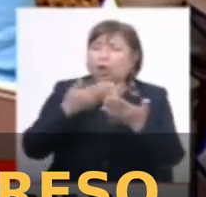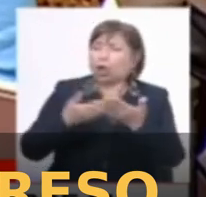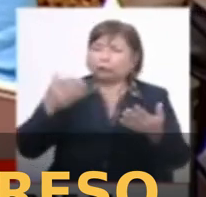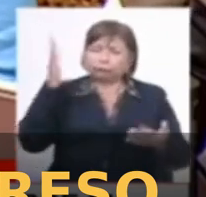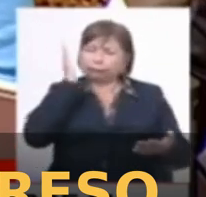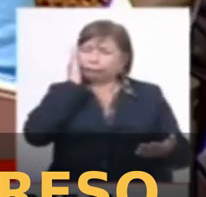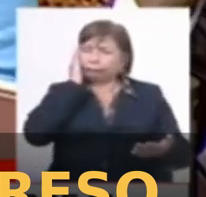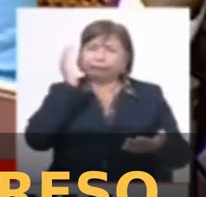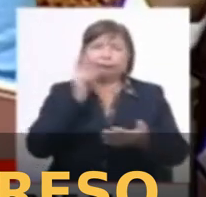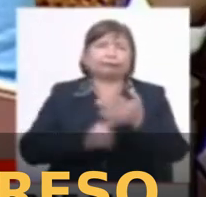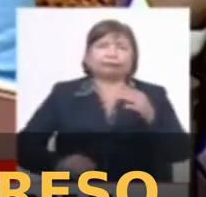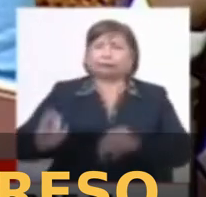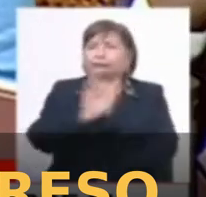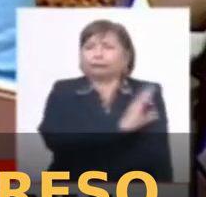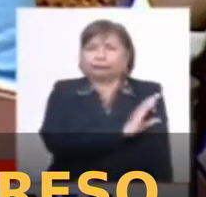corroboraciones con la fiscal